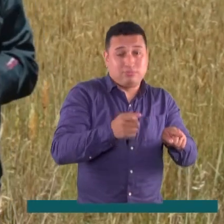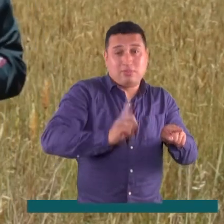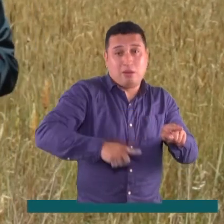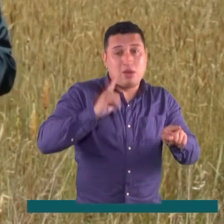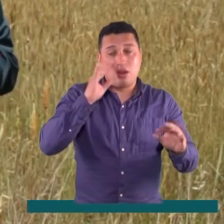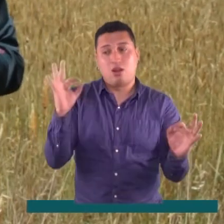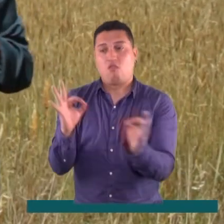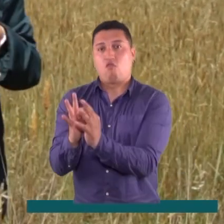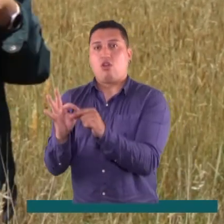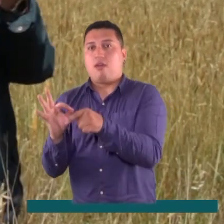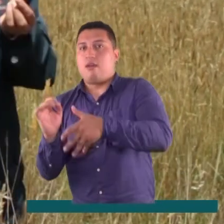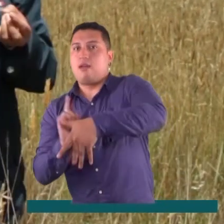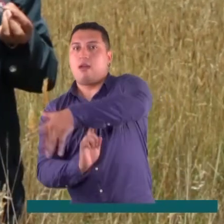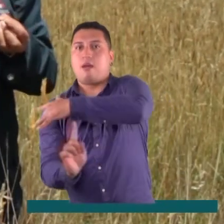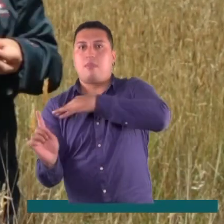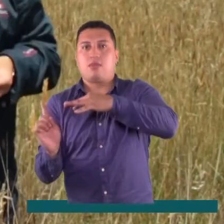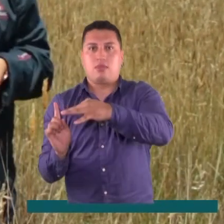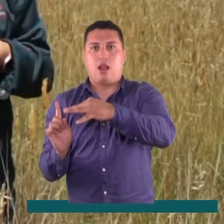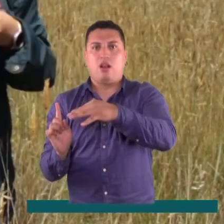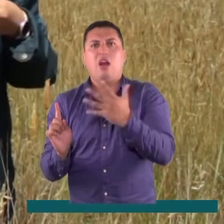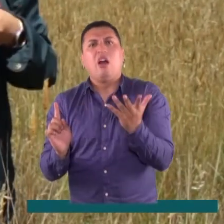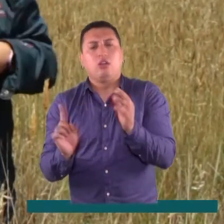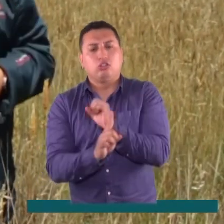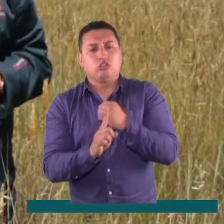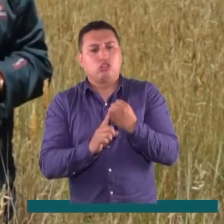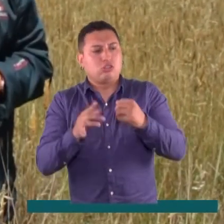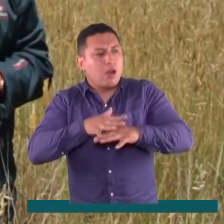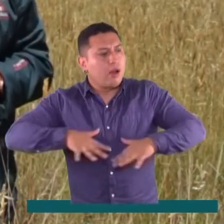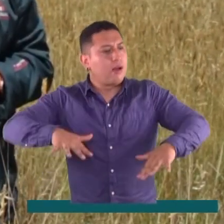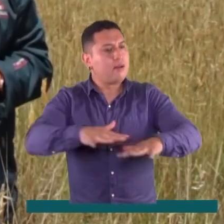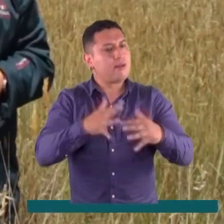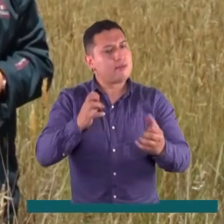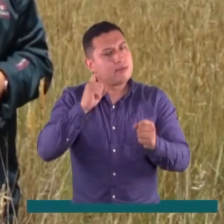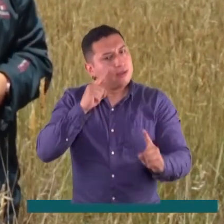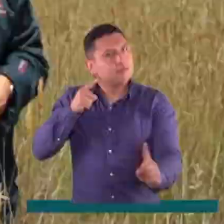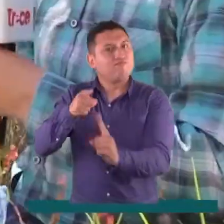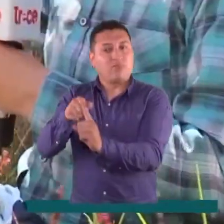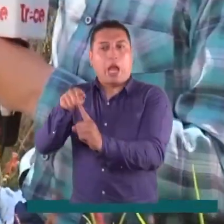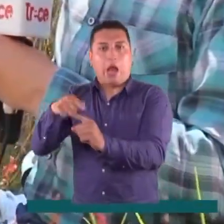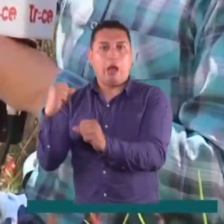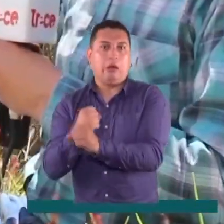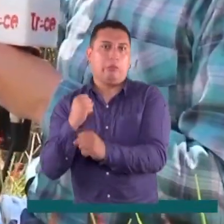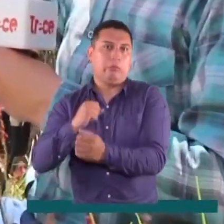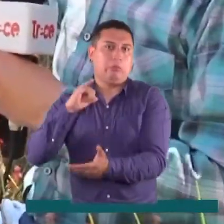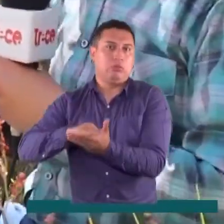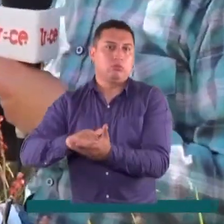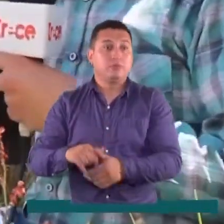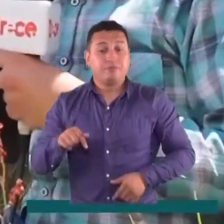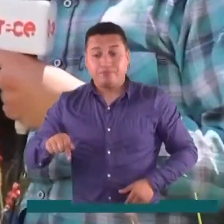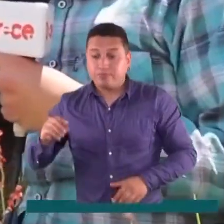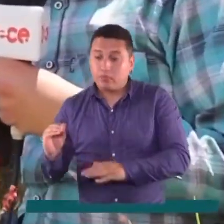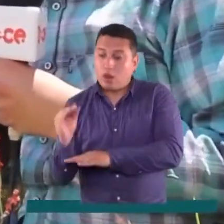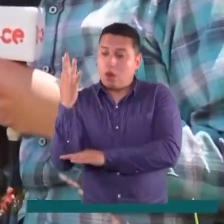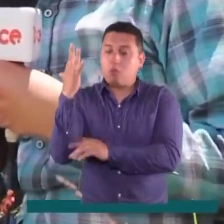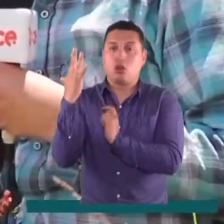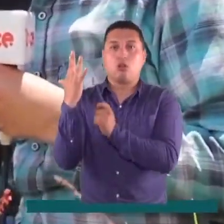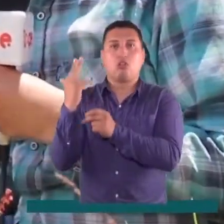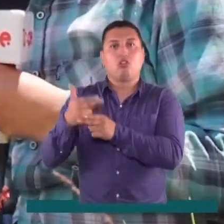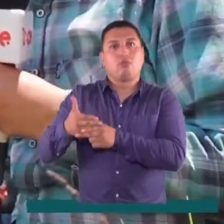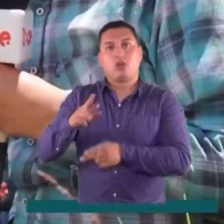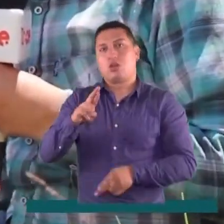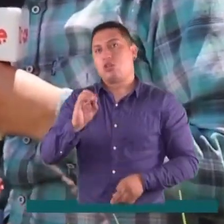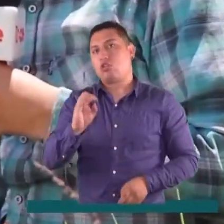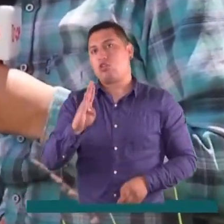debe verse enfocado a lo ambiental, a lo que nosotros en realidad queremos como sociedad. Este es un árbol de roble,